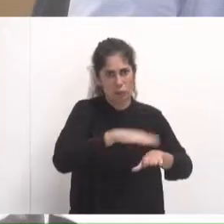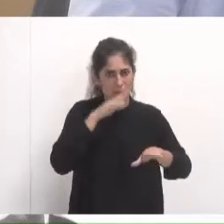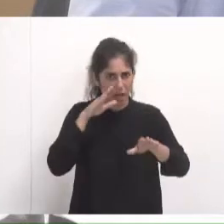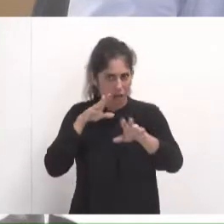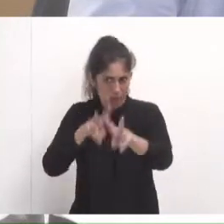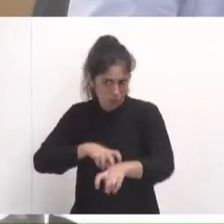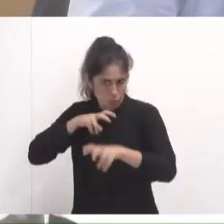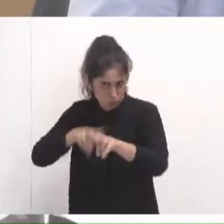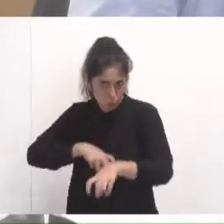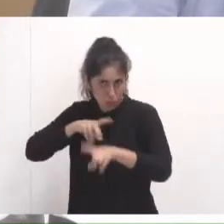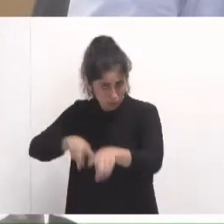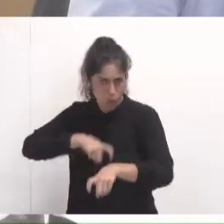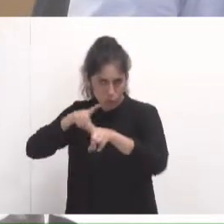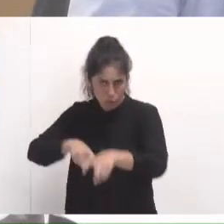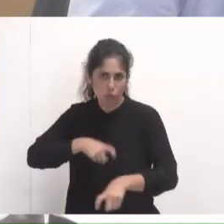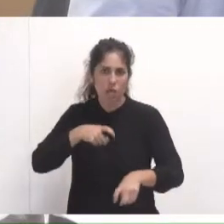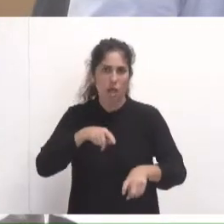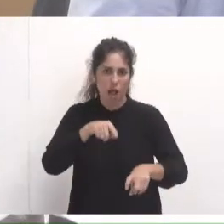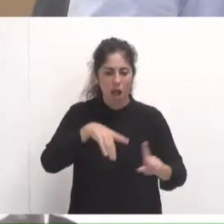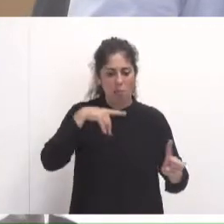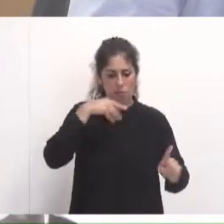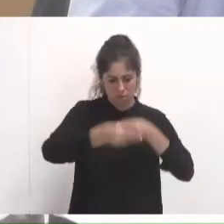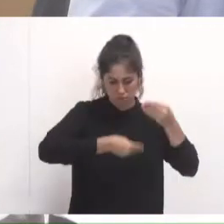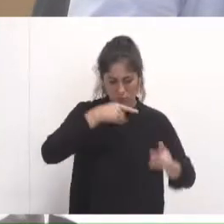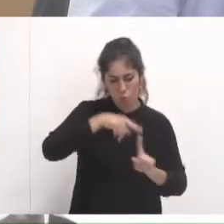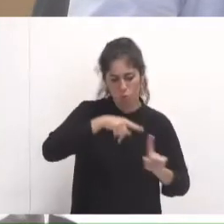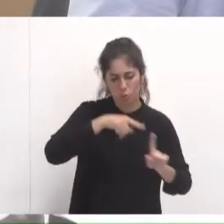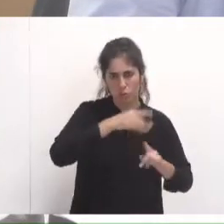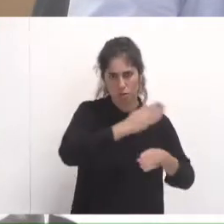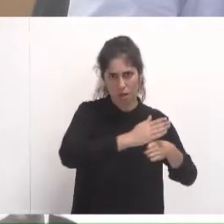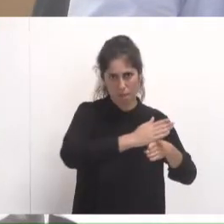muerta, lógicamente, donde habría que